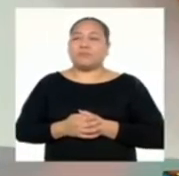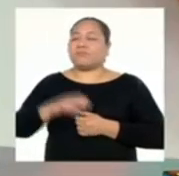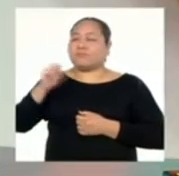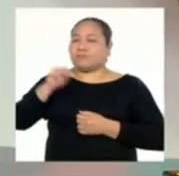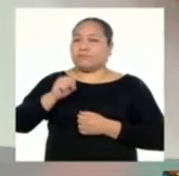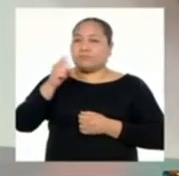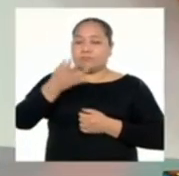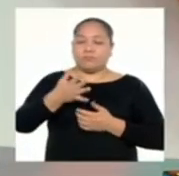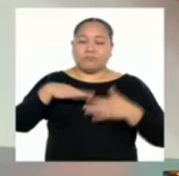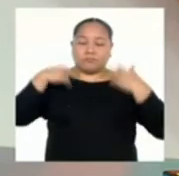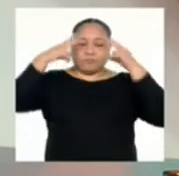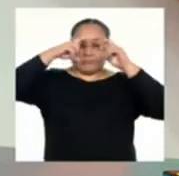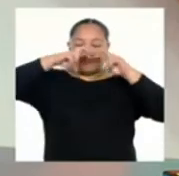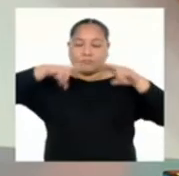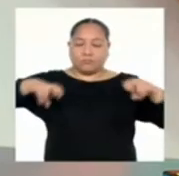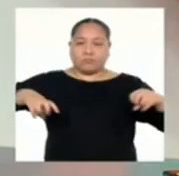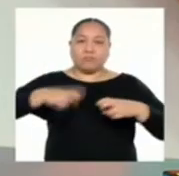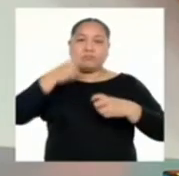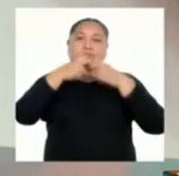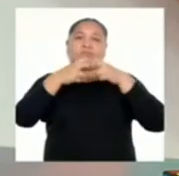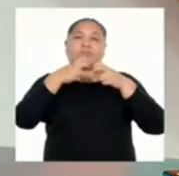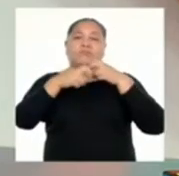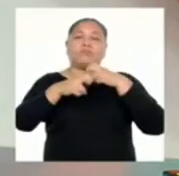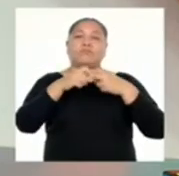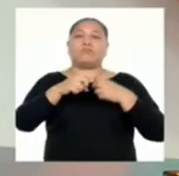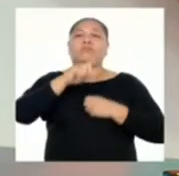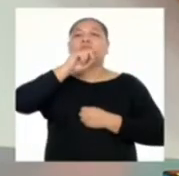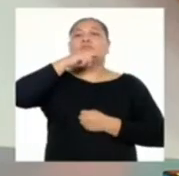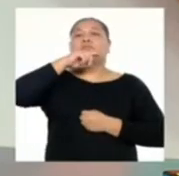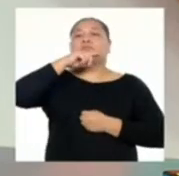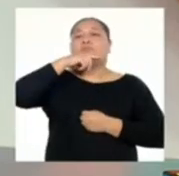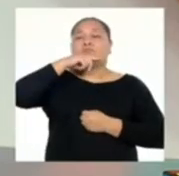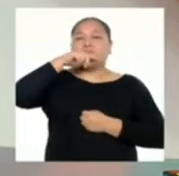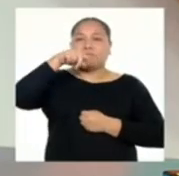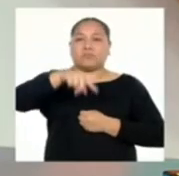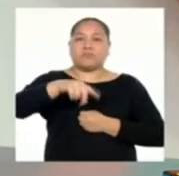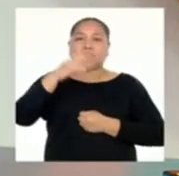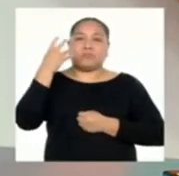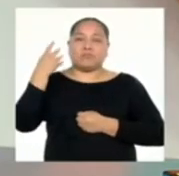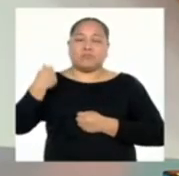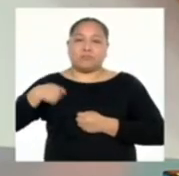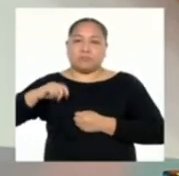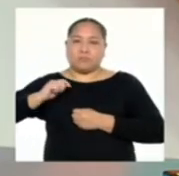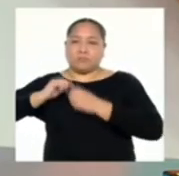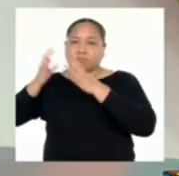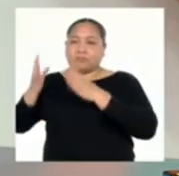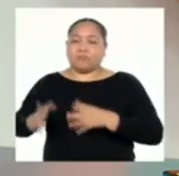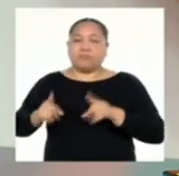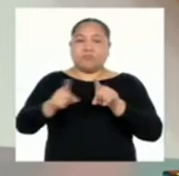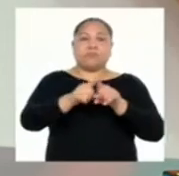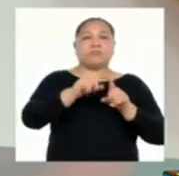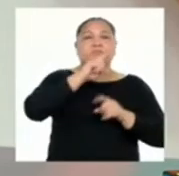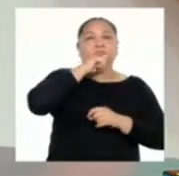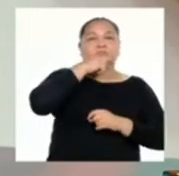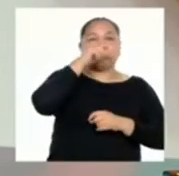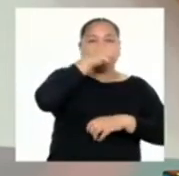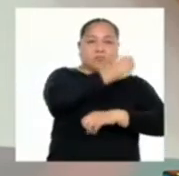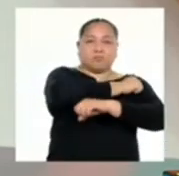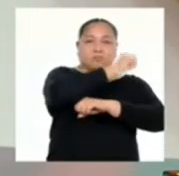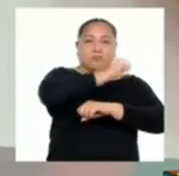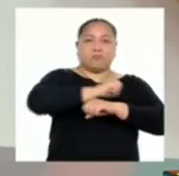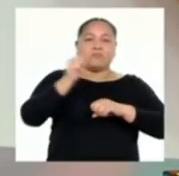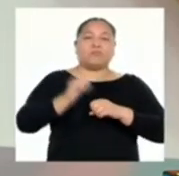Así hemos analizado la situación de la mujer española e indígena en función al matrimonio y a la educación en el